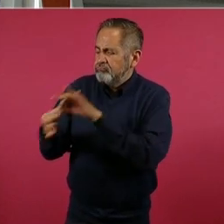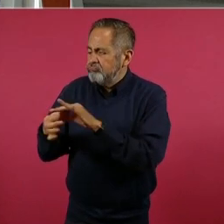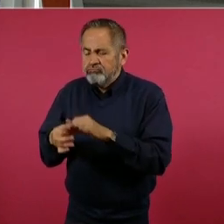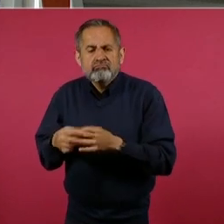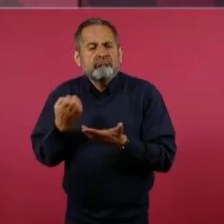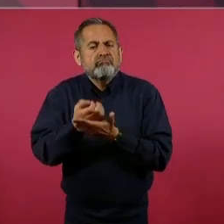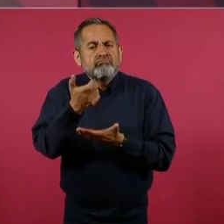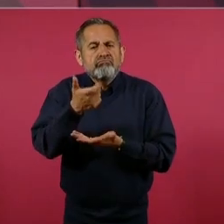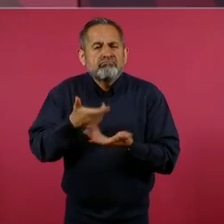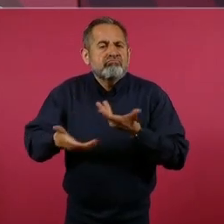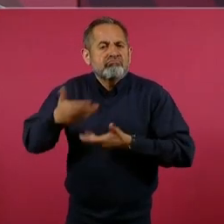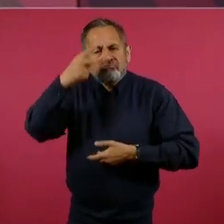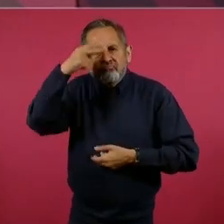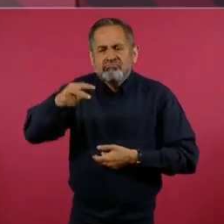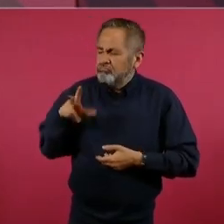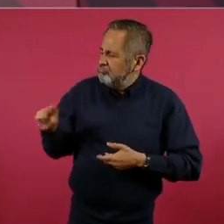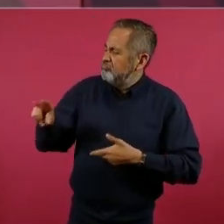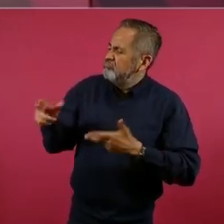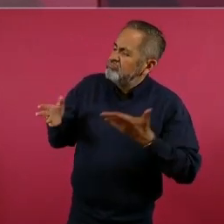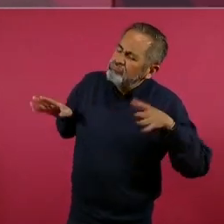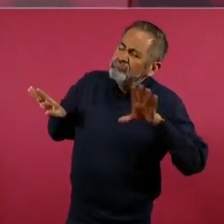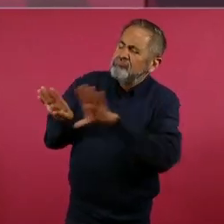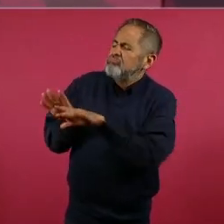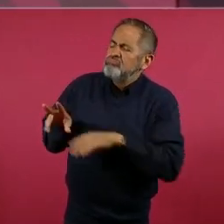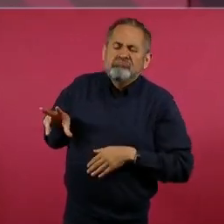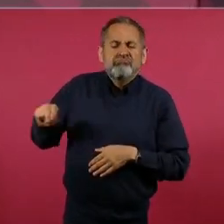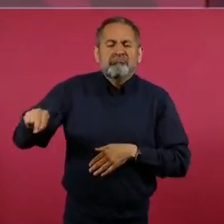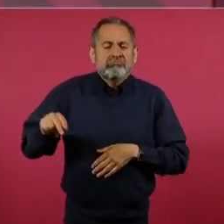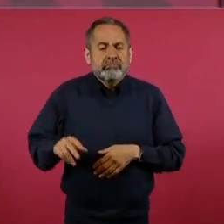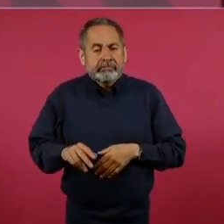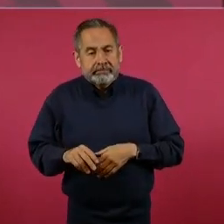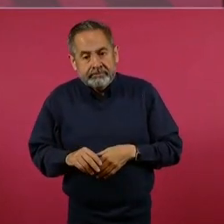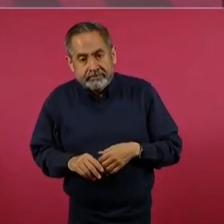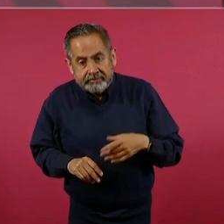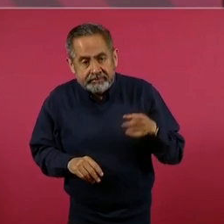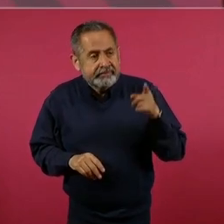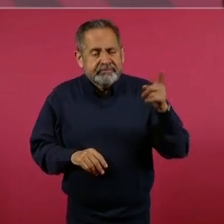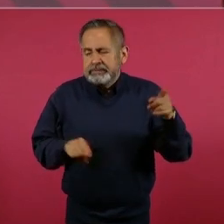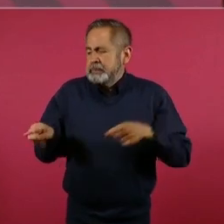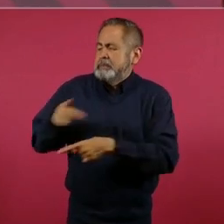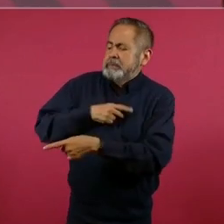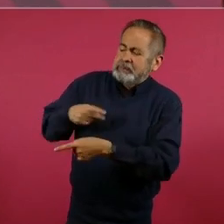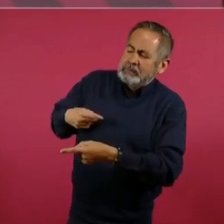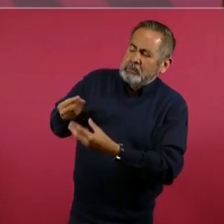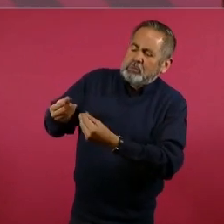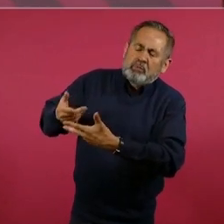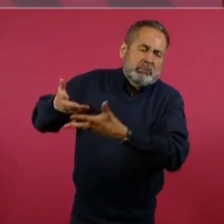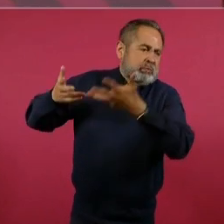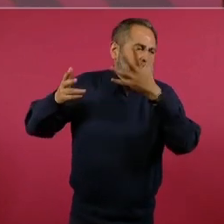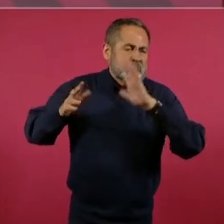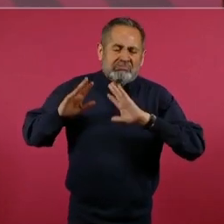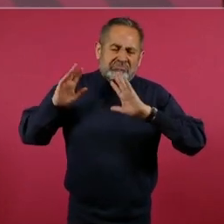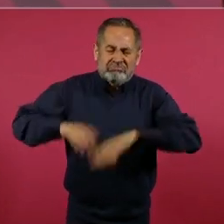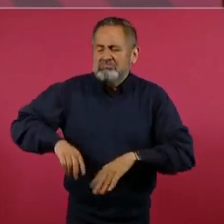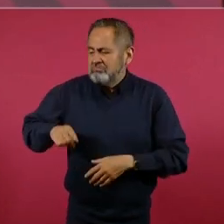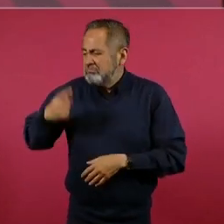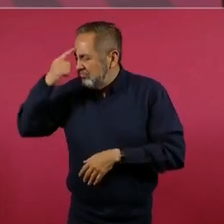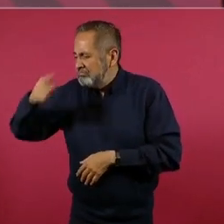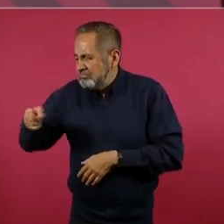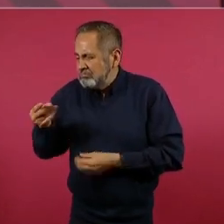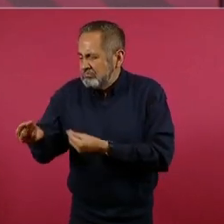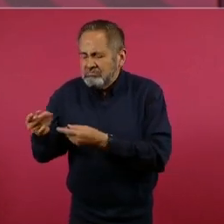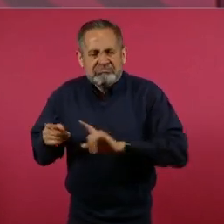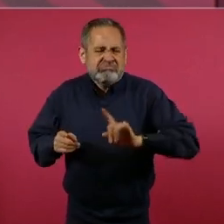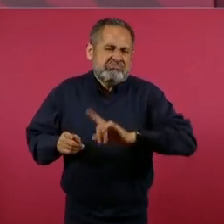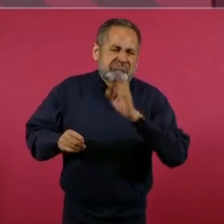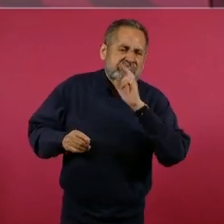económica con México. Hablaba de que eran deficitarios con relación a México, que